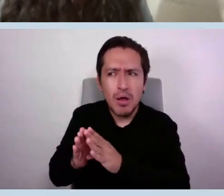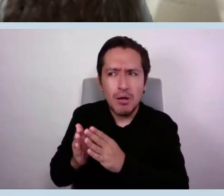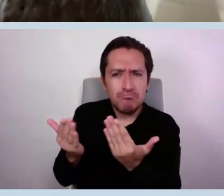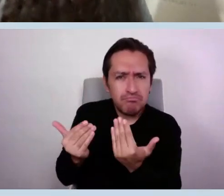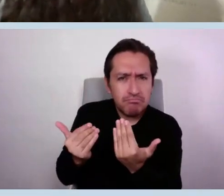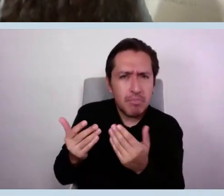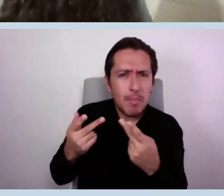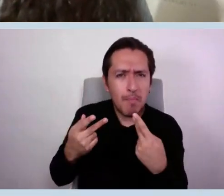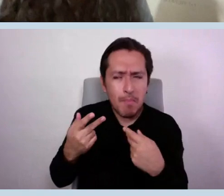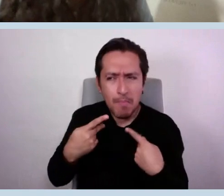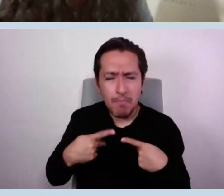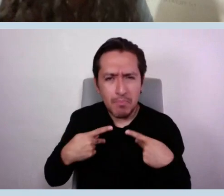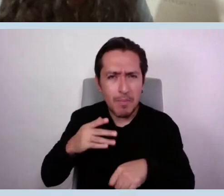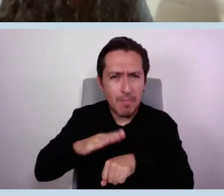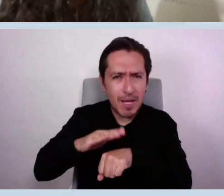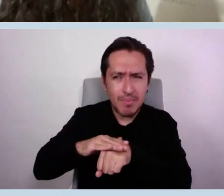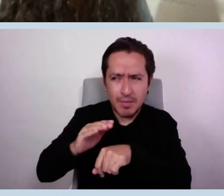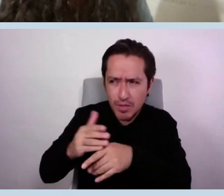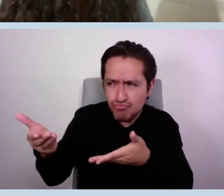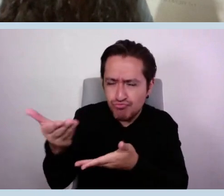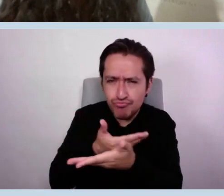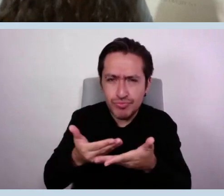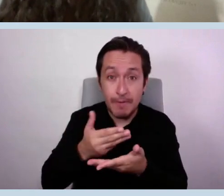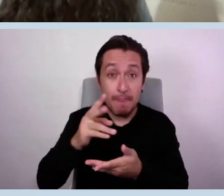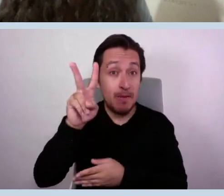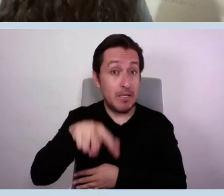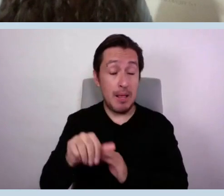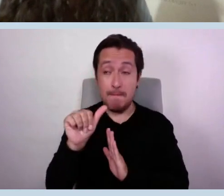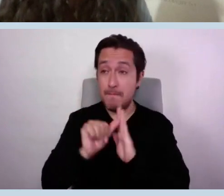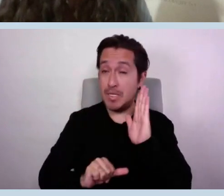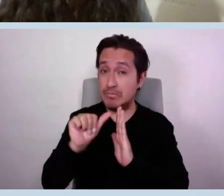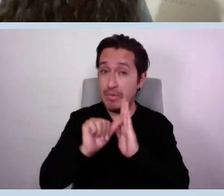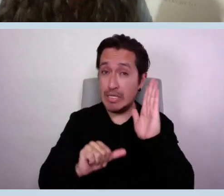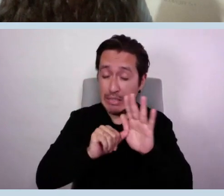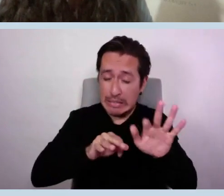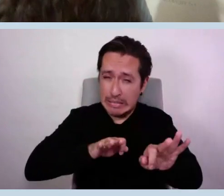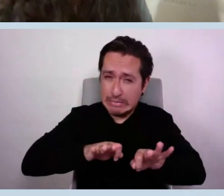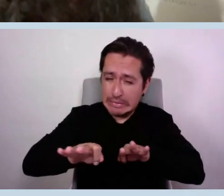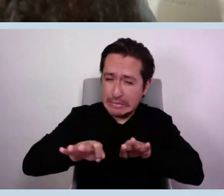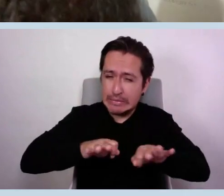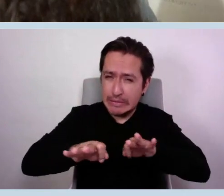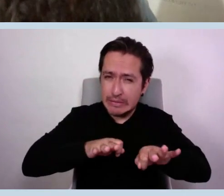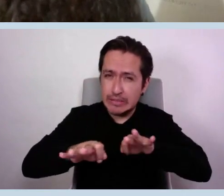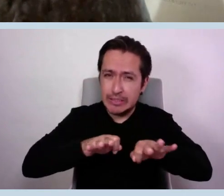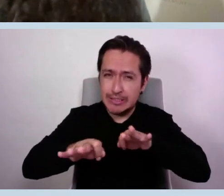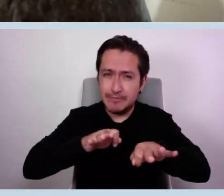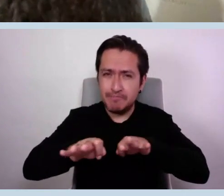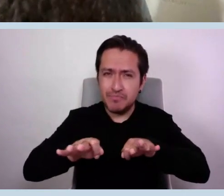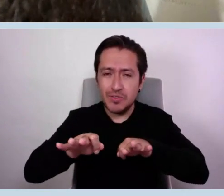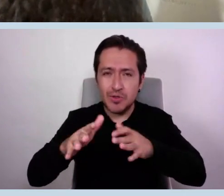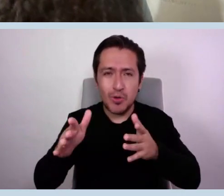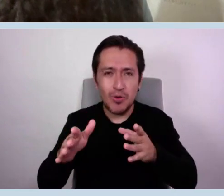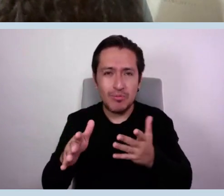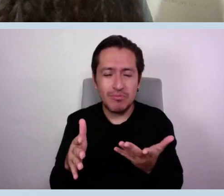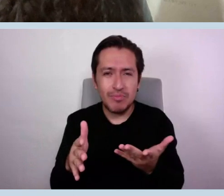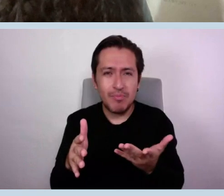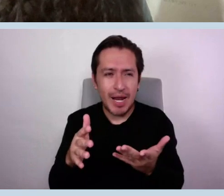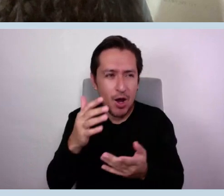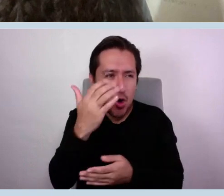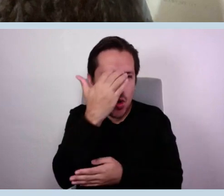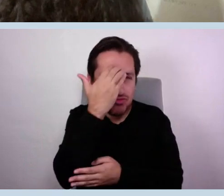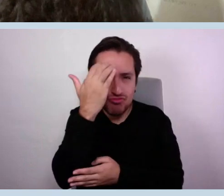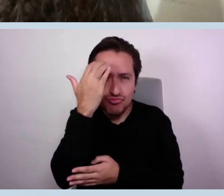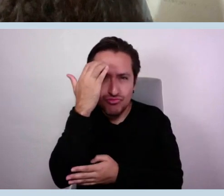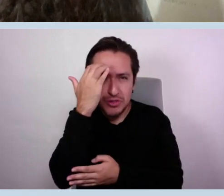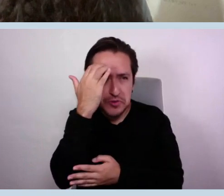fueron meses de muchísimo trabajo de mucha utopía de conocernos a fondo para el